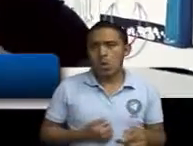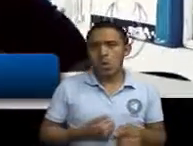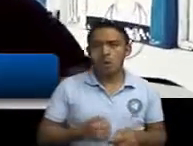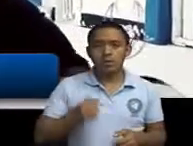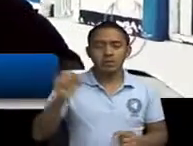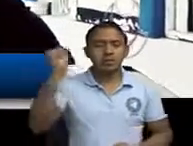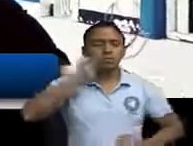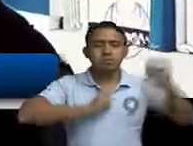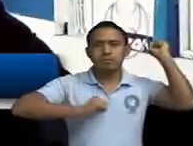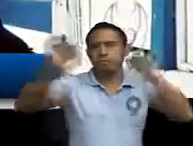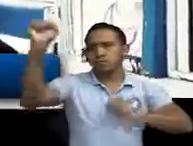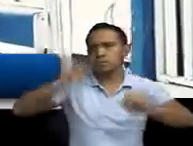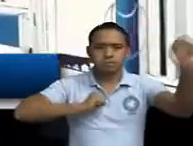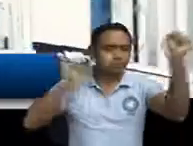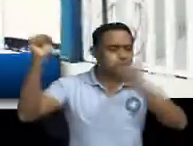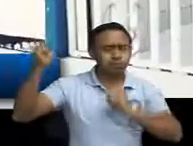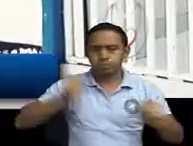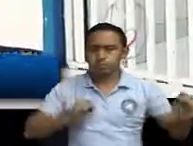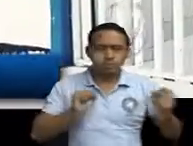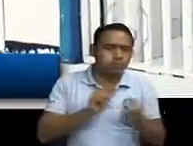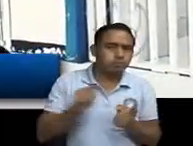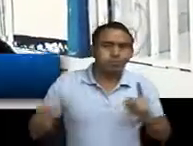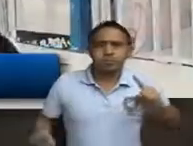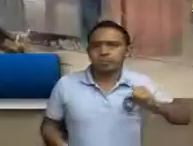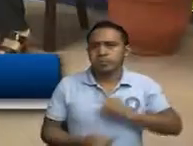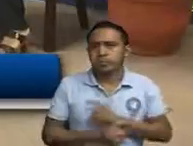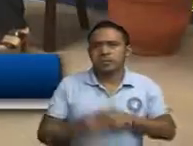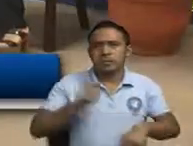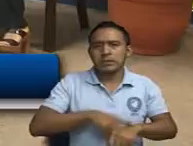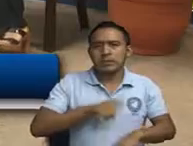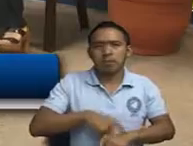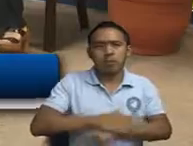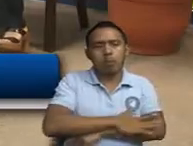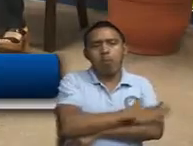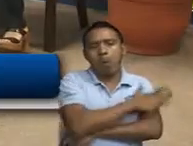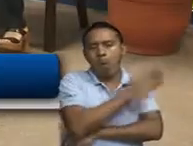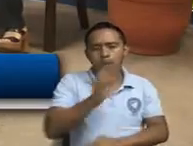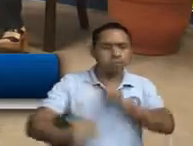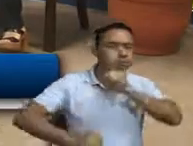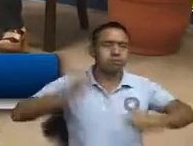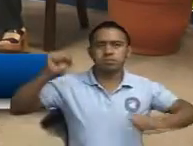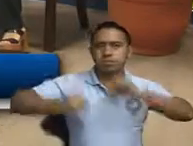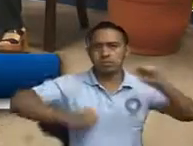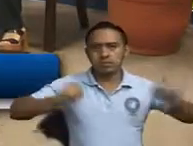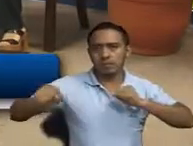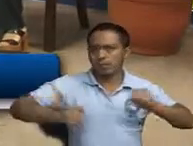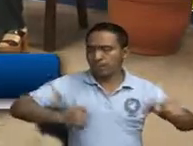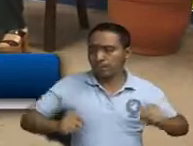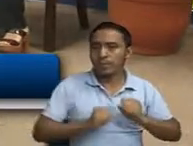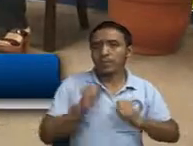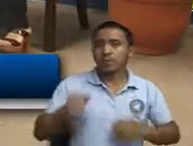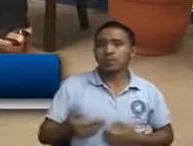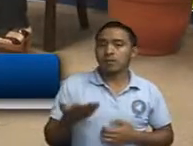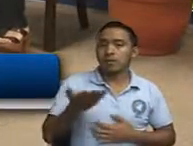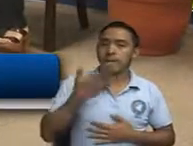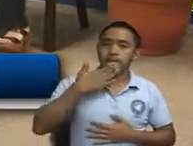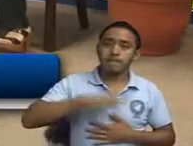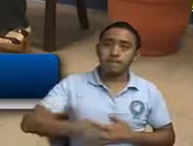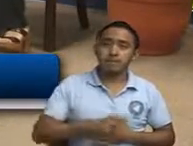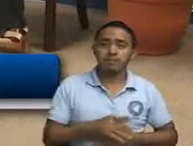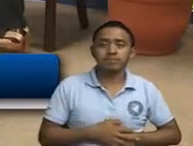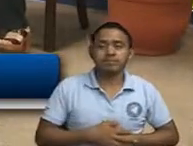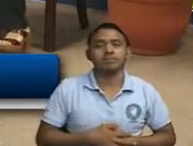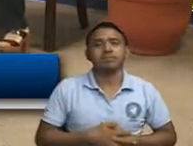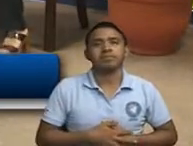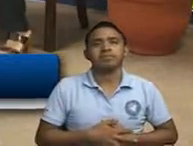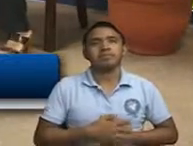su cuerpo para ver un cambio. Y se ponen a altas horas de ejercicio y más bien eso es contraproducente a lo que